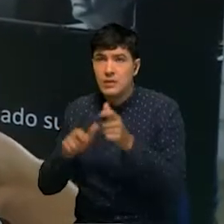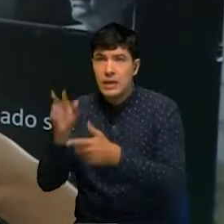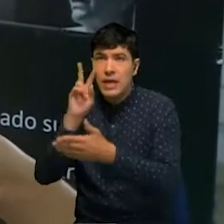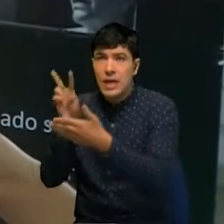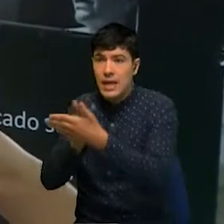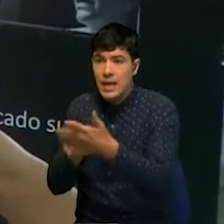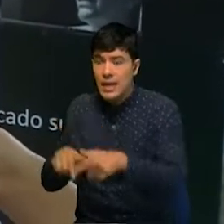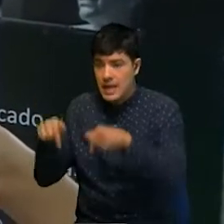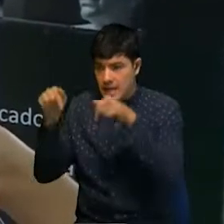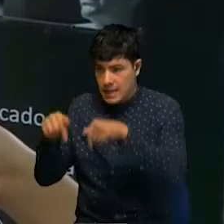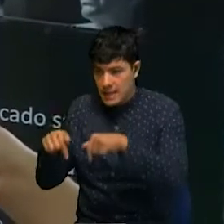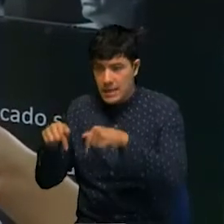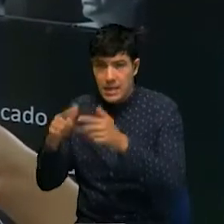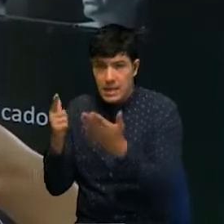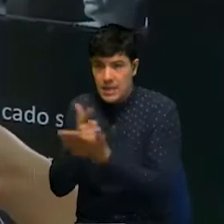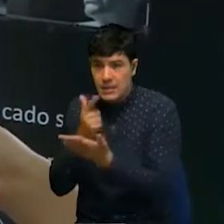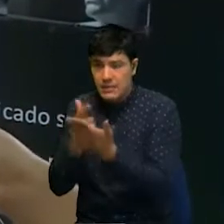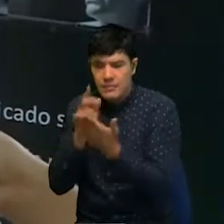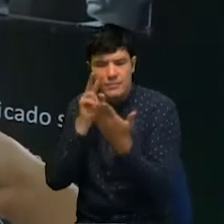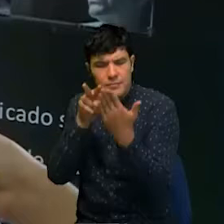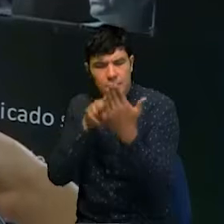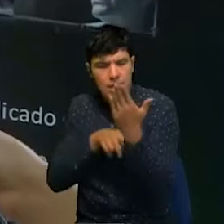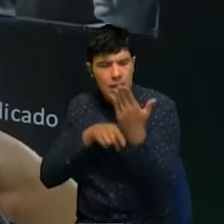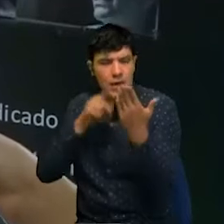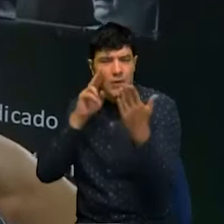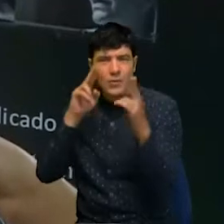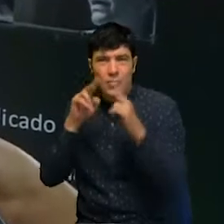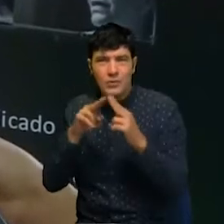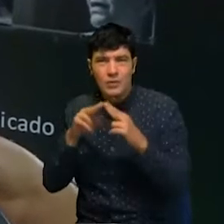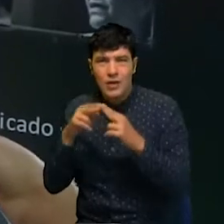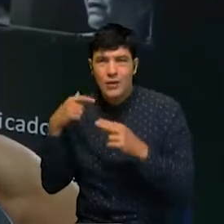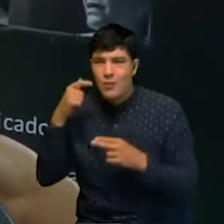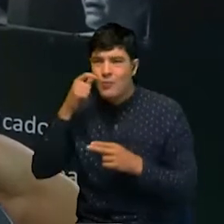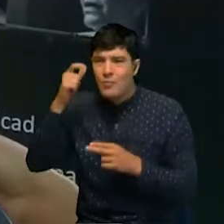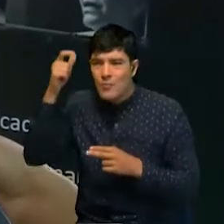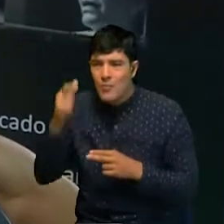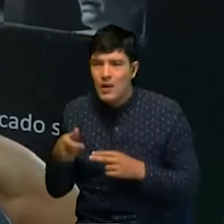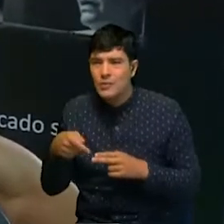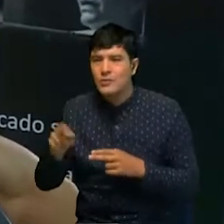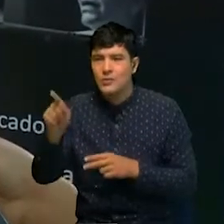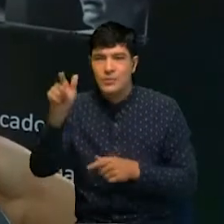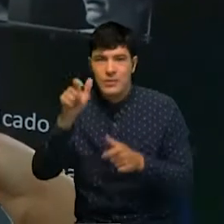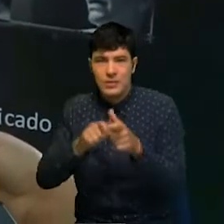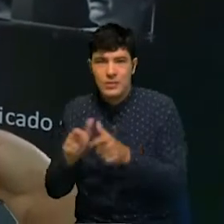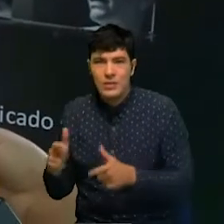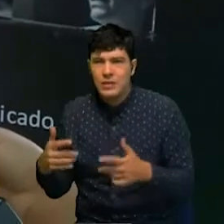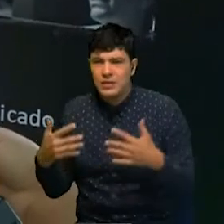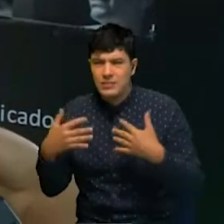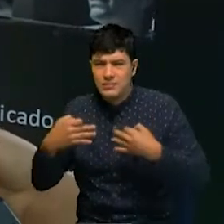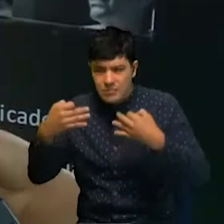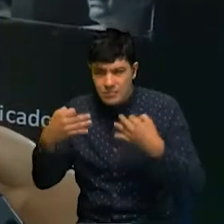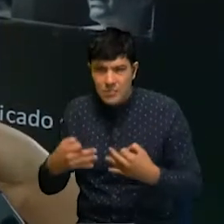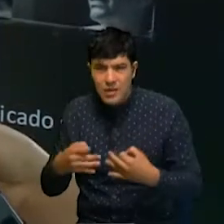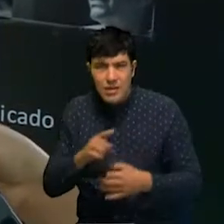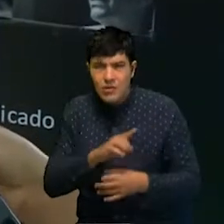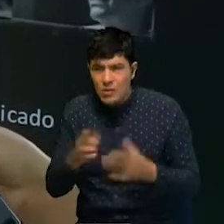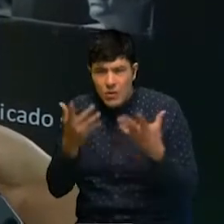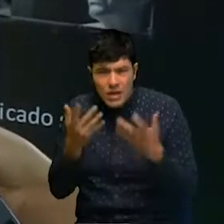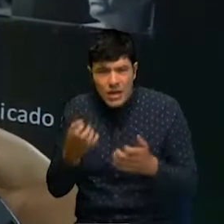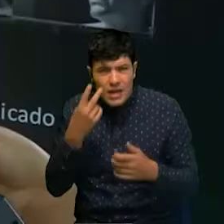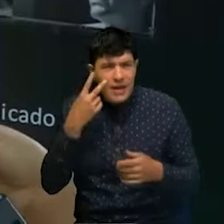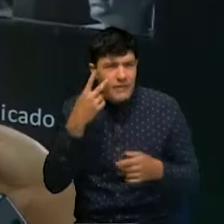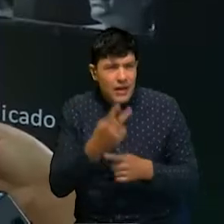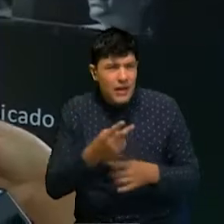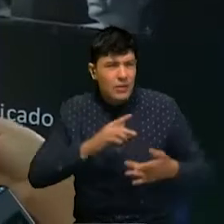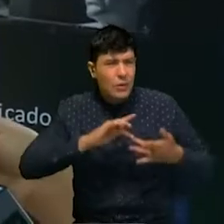publicación vea el lado humano de sus seres queridos. No quisieron que vieran el dolor o la